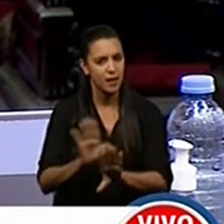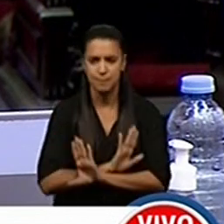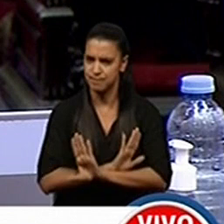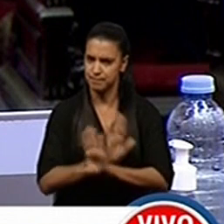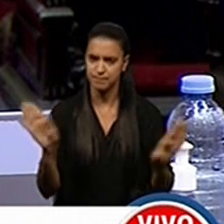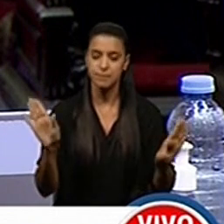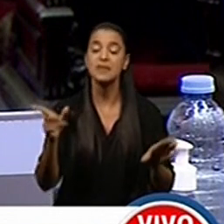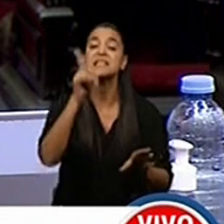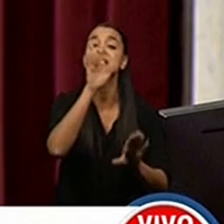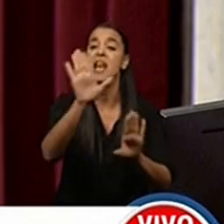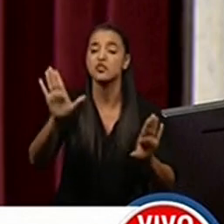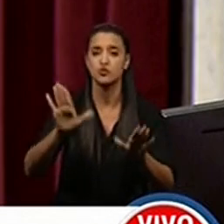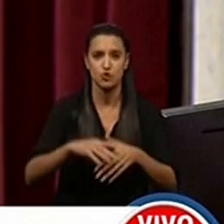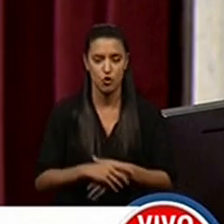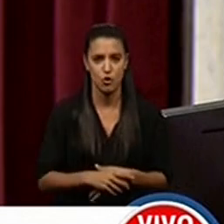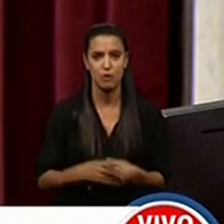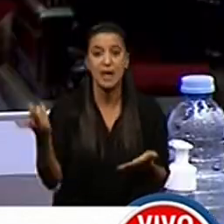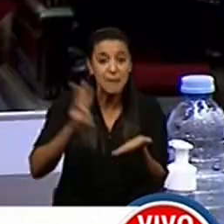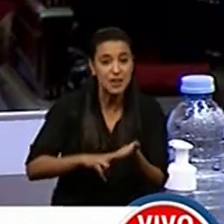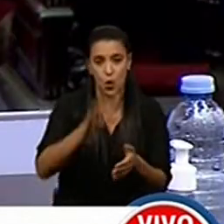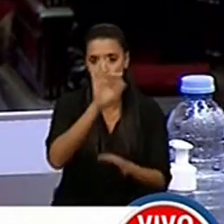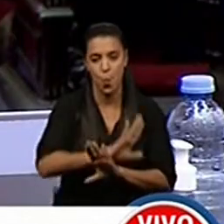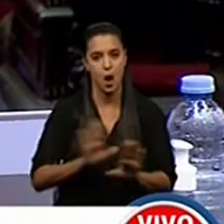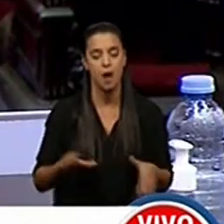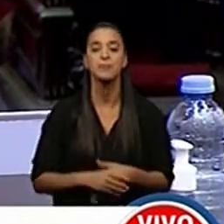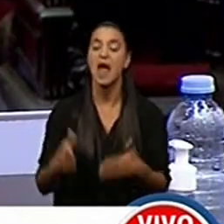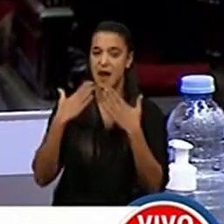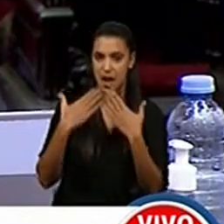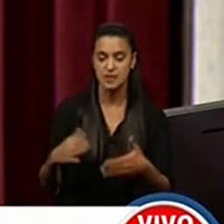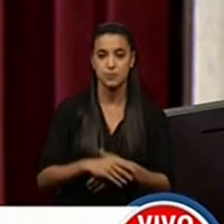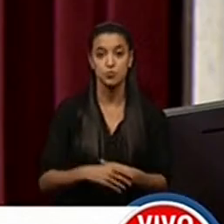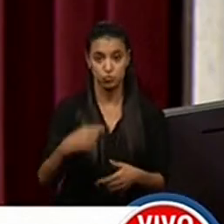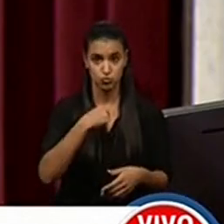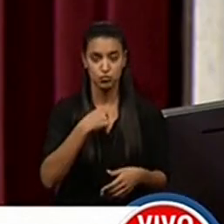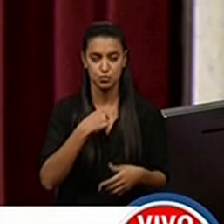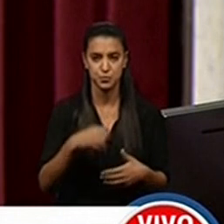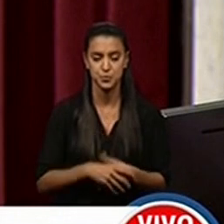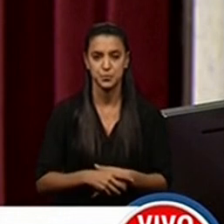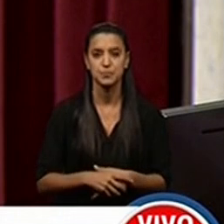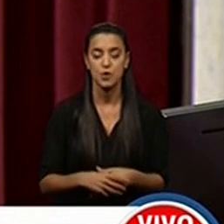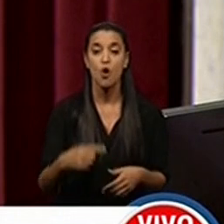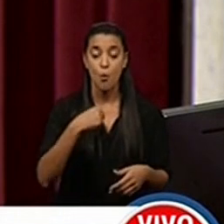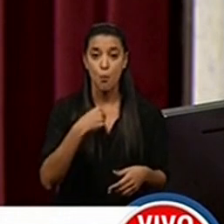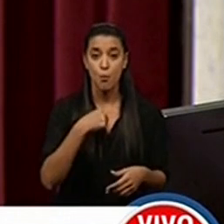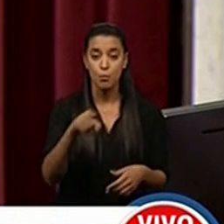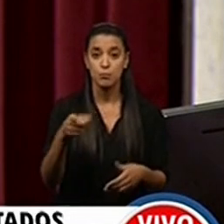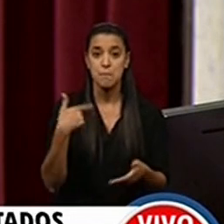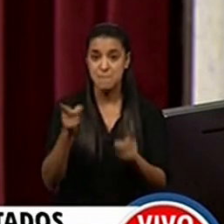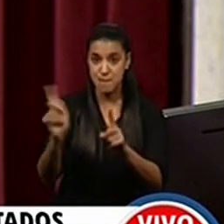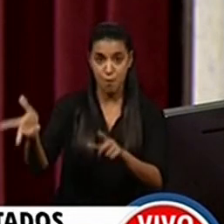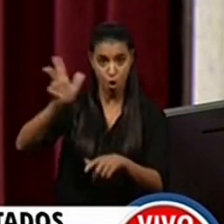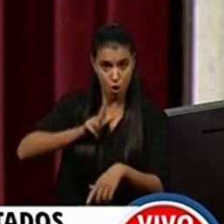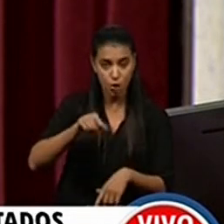tiene silencio, por favor, que repetir. Gracias, diputado. Diputado, lo voy a habilitar lo que usted